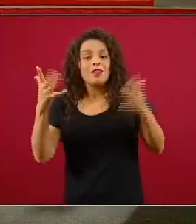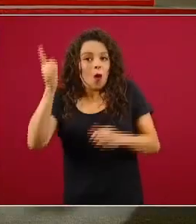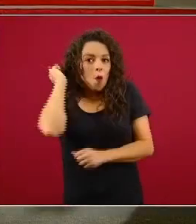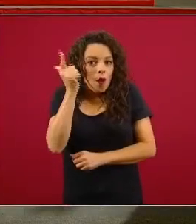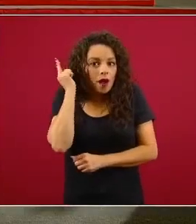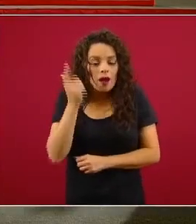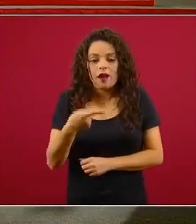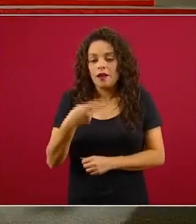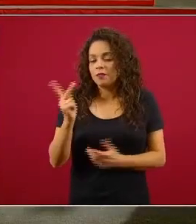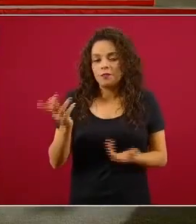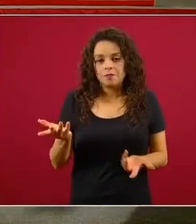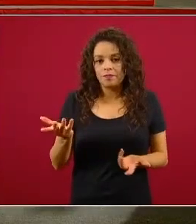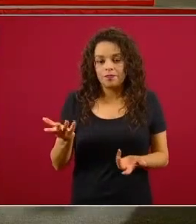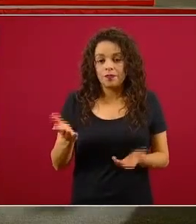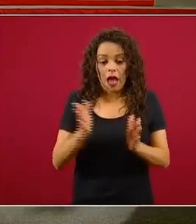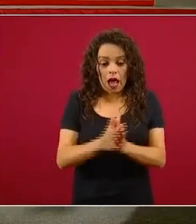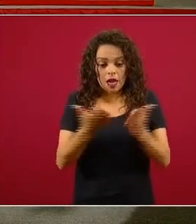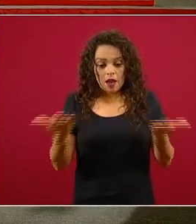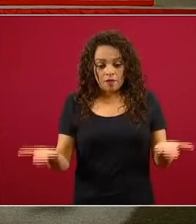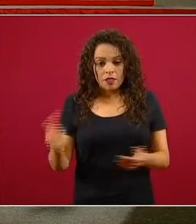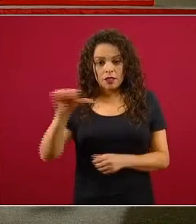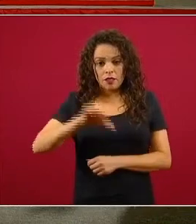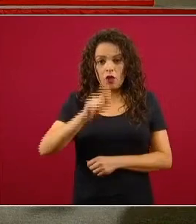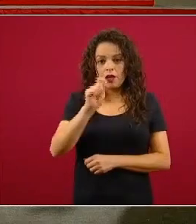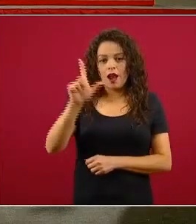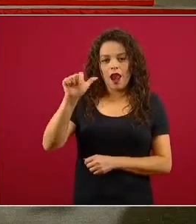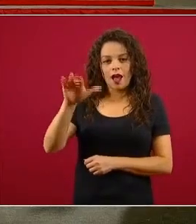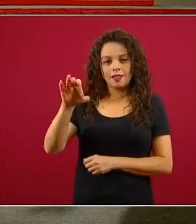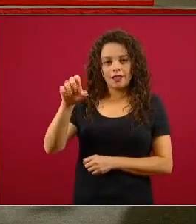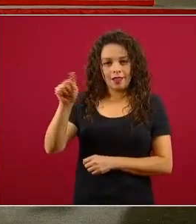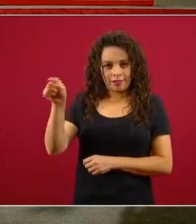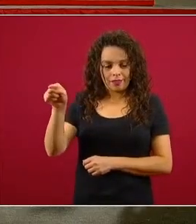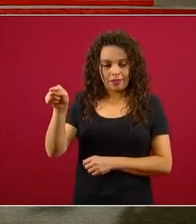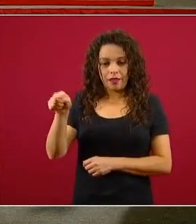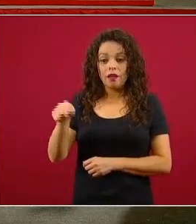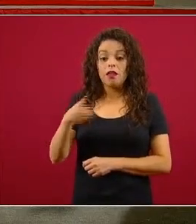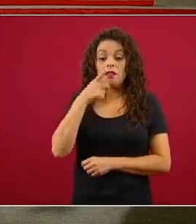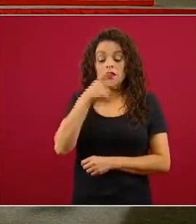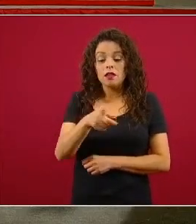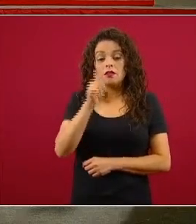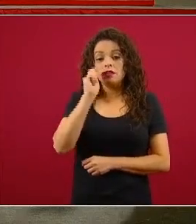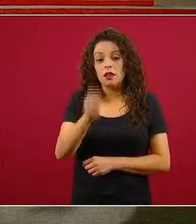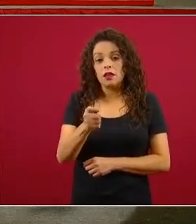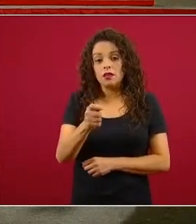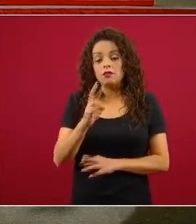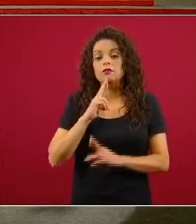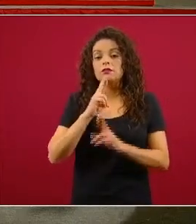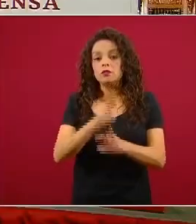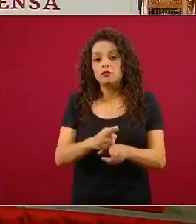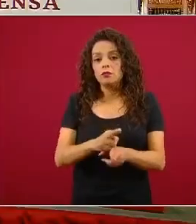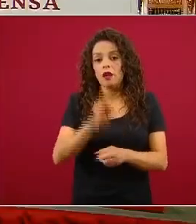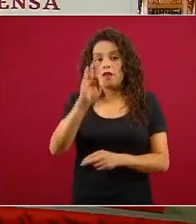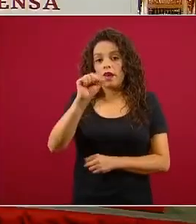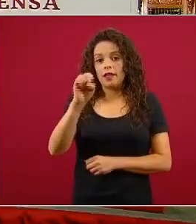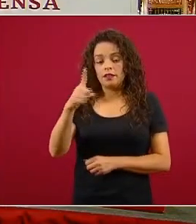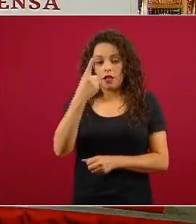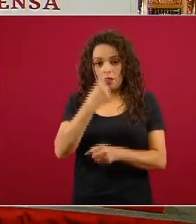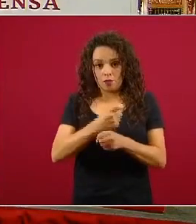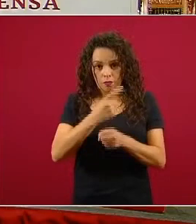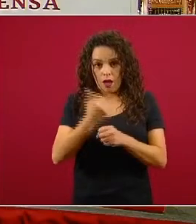publicó precisamente en una revista muy prestigiada, Lancet, los resultados de las fases 1 y 2 de la vacuna